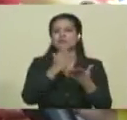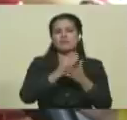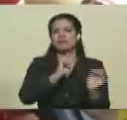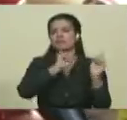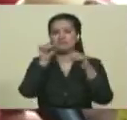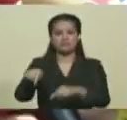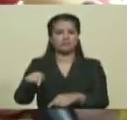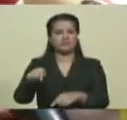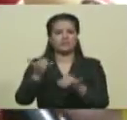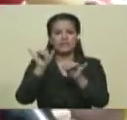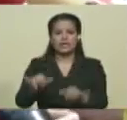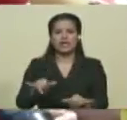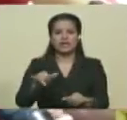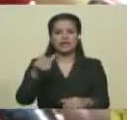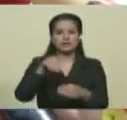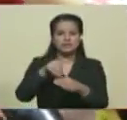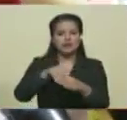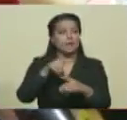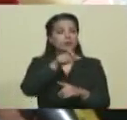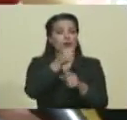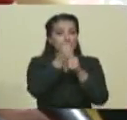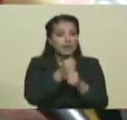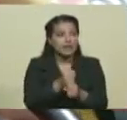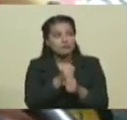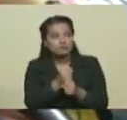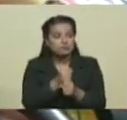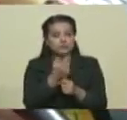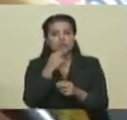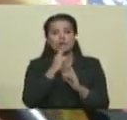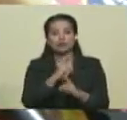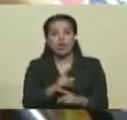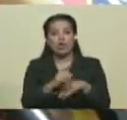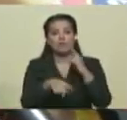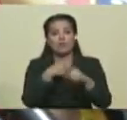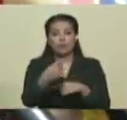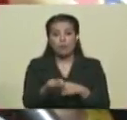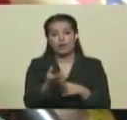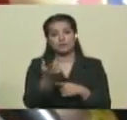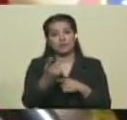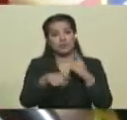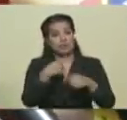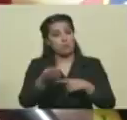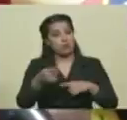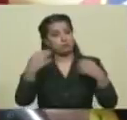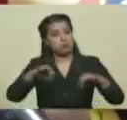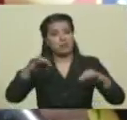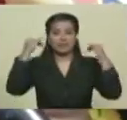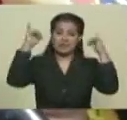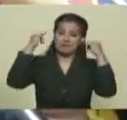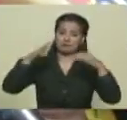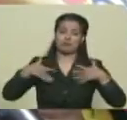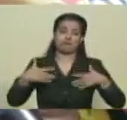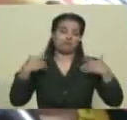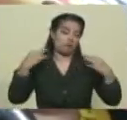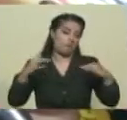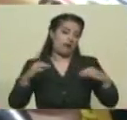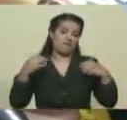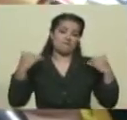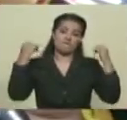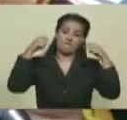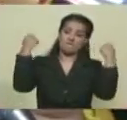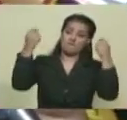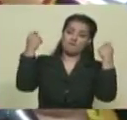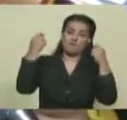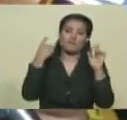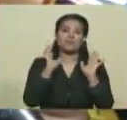electorales, la gente espera los resultados y luego haya, pues, como ocurre en toda democracia, la celebración y que el pueblo se